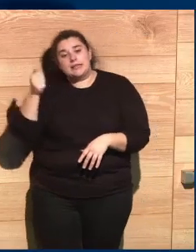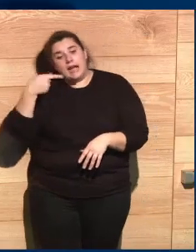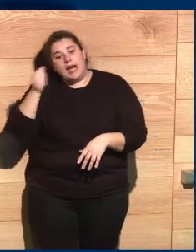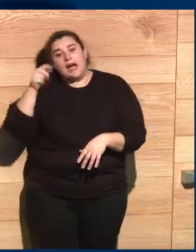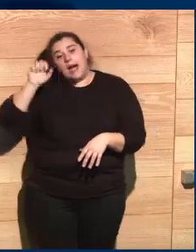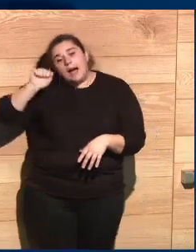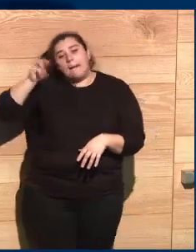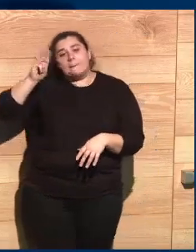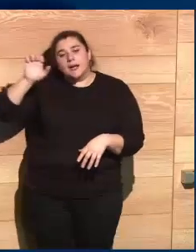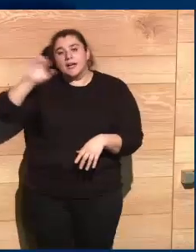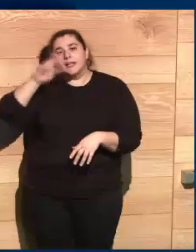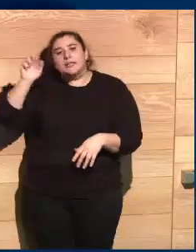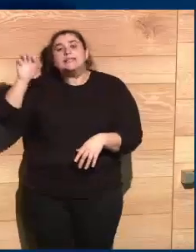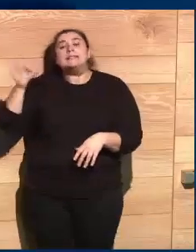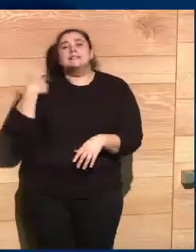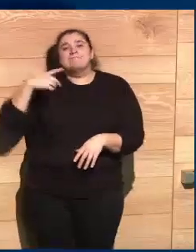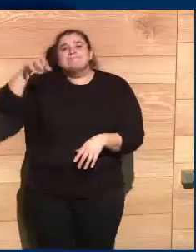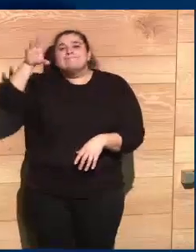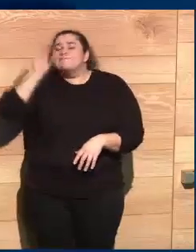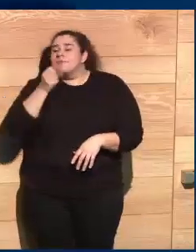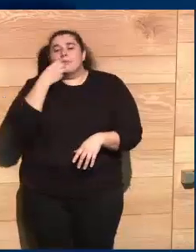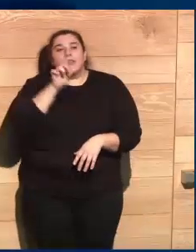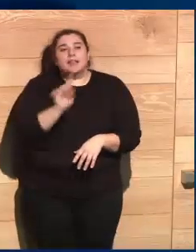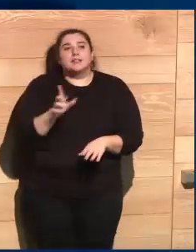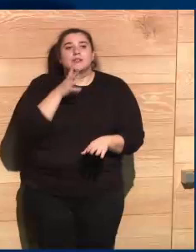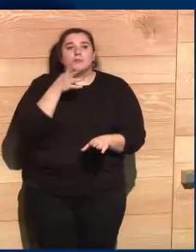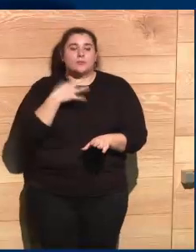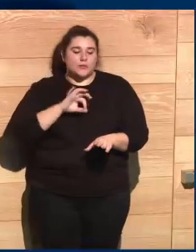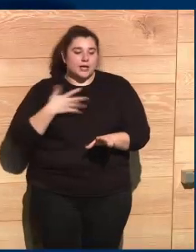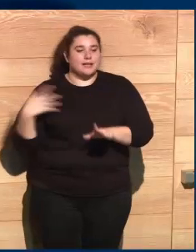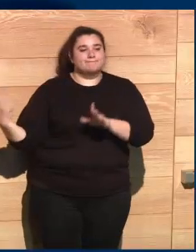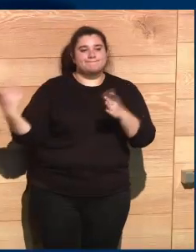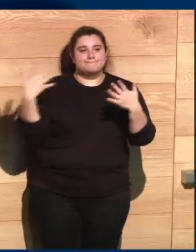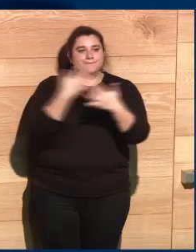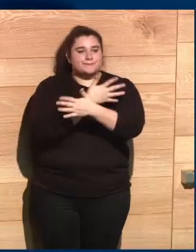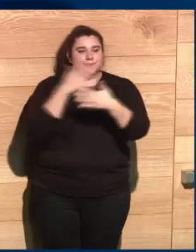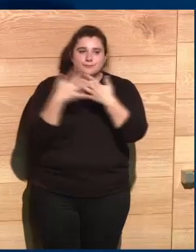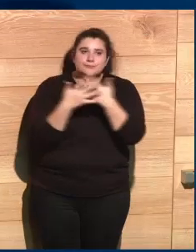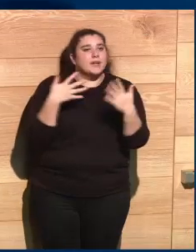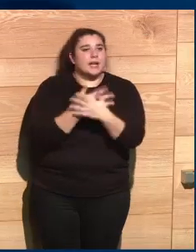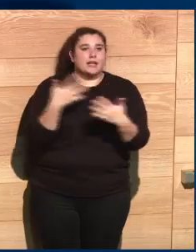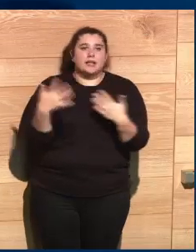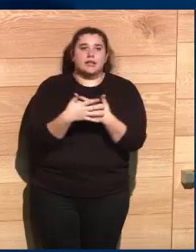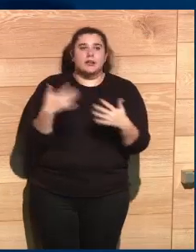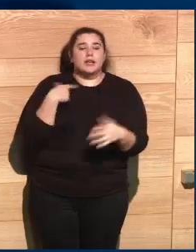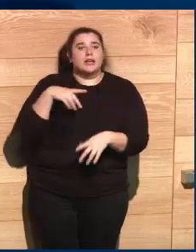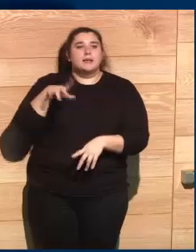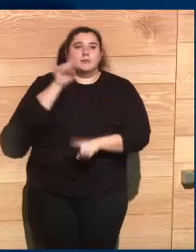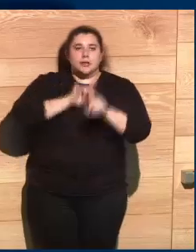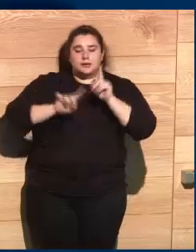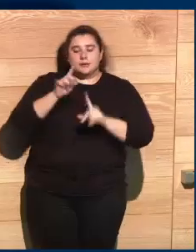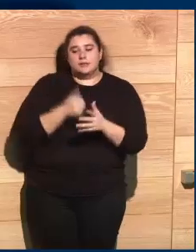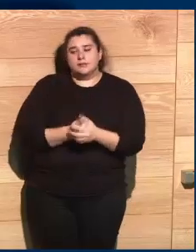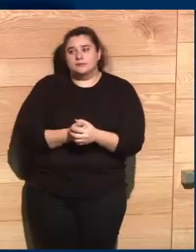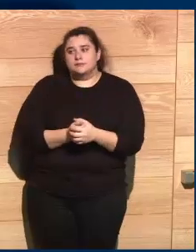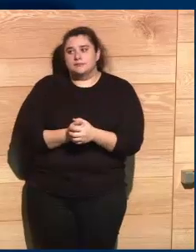videojuego, o podemos empezar a meter videojuegos dentro de la categoría de tragaperras y ahí sí que podemos meternos en un lío. Yo creo que